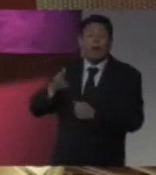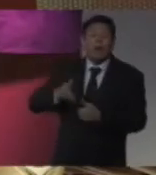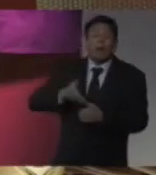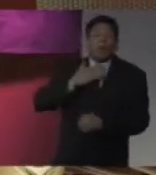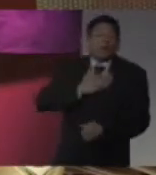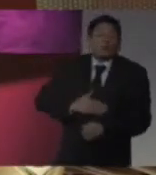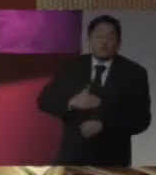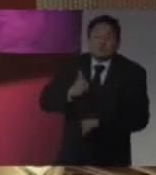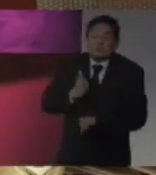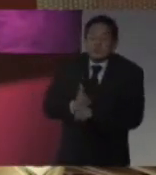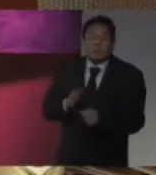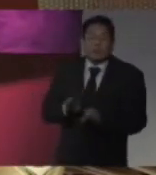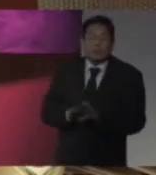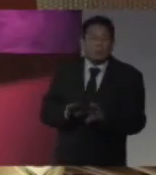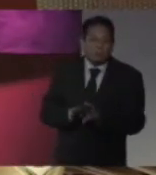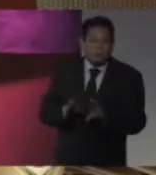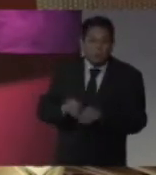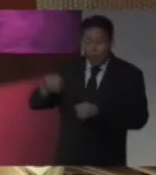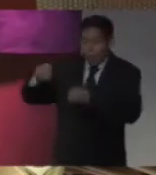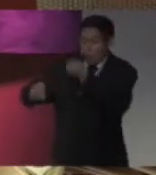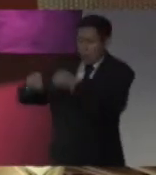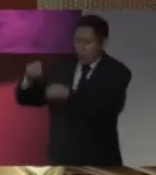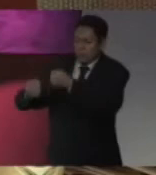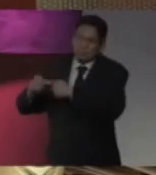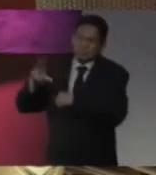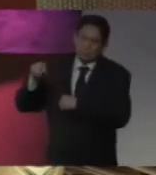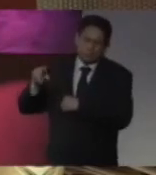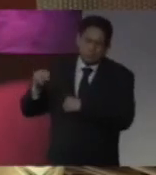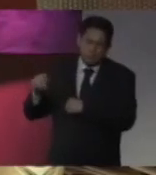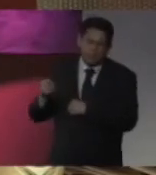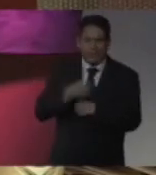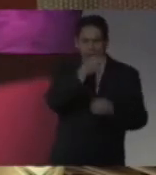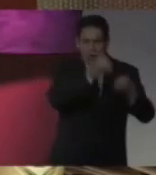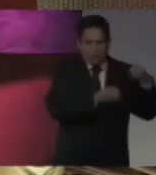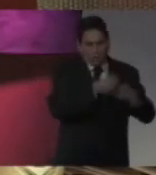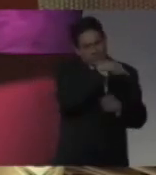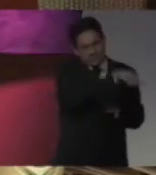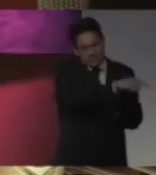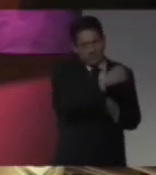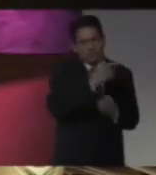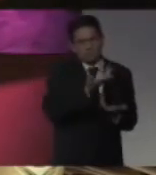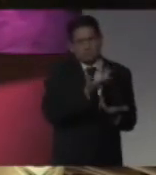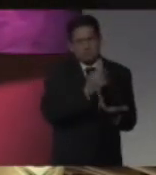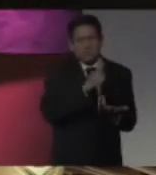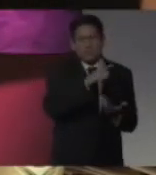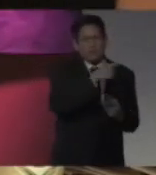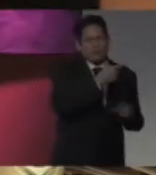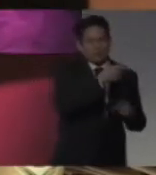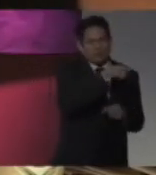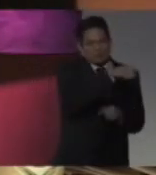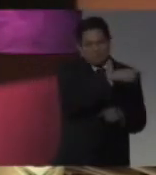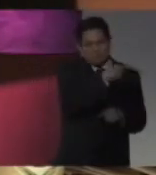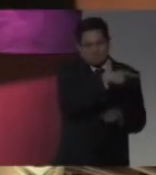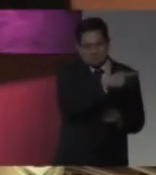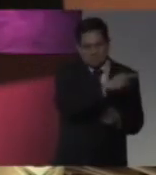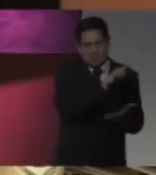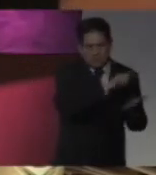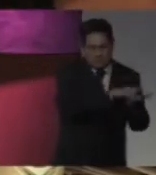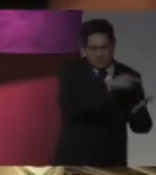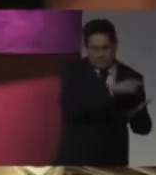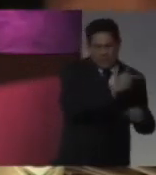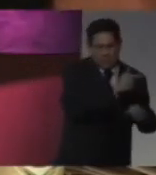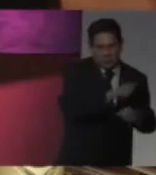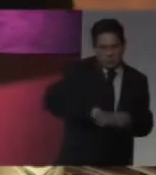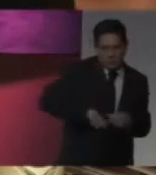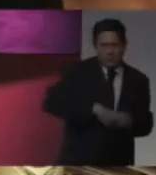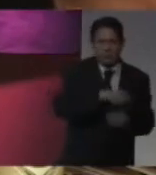forma tribunal de la justicia viene del derecho positivo y aquí viene de una forma asamblearia, que si lo ves desde afuera puede